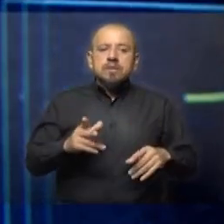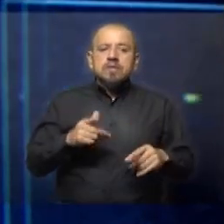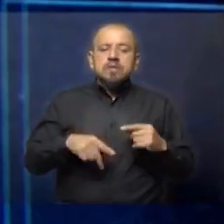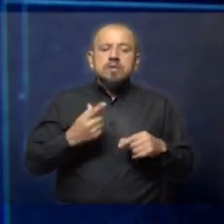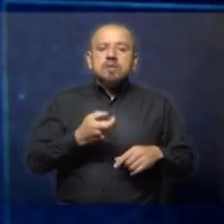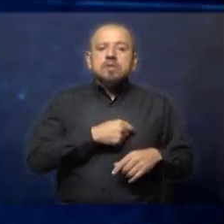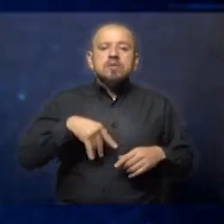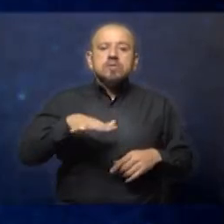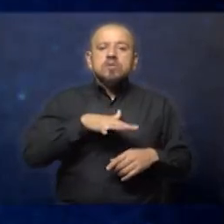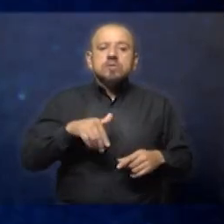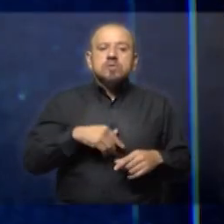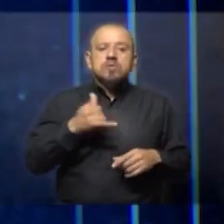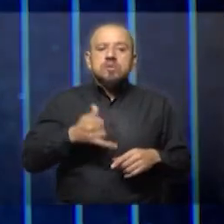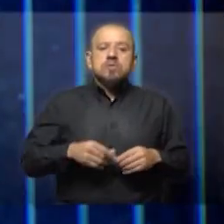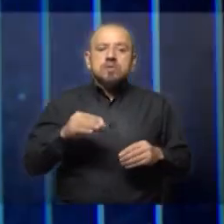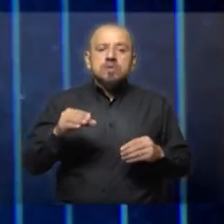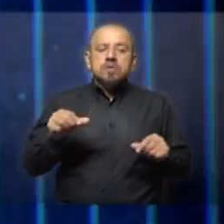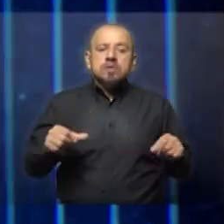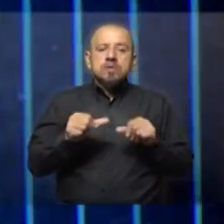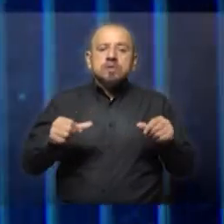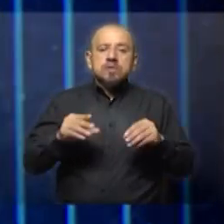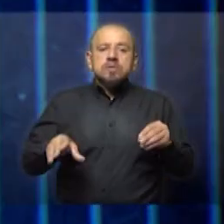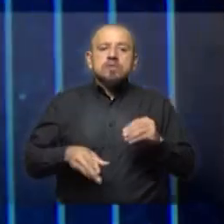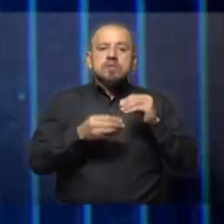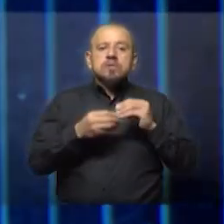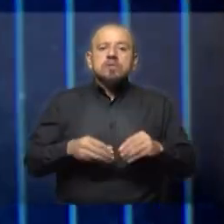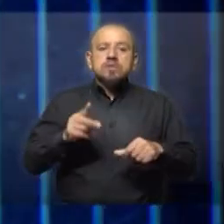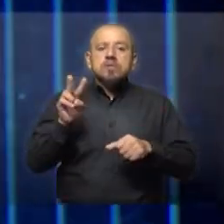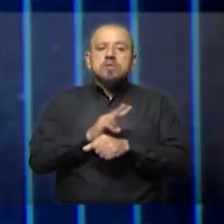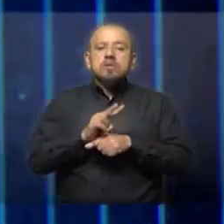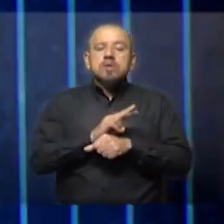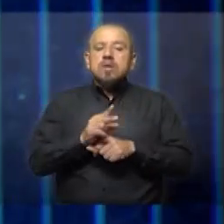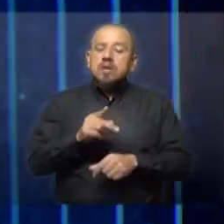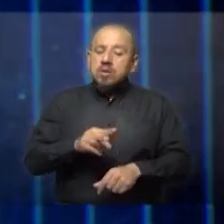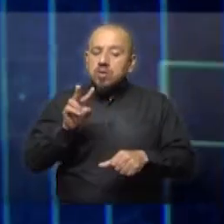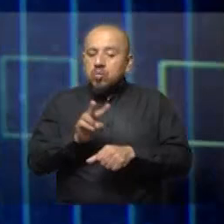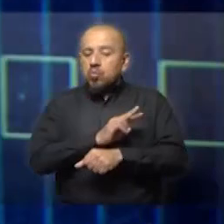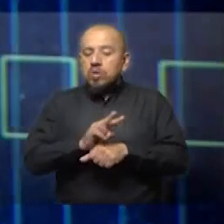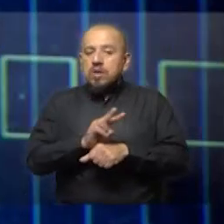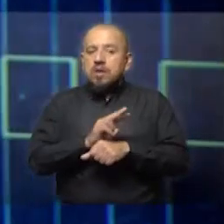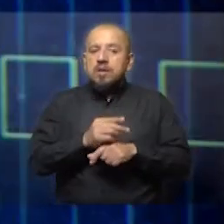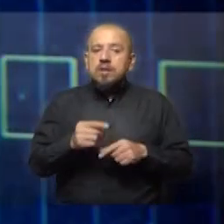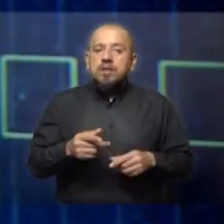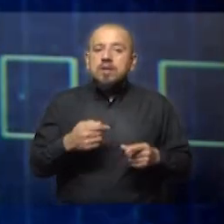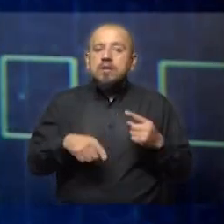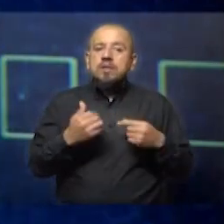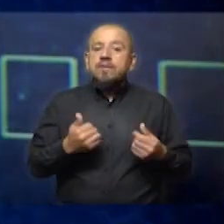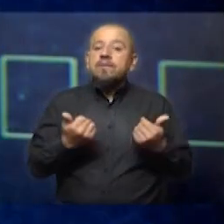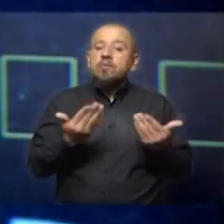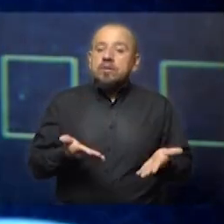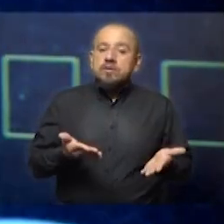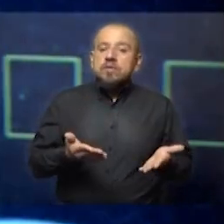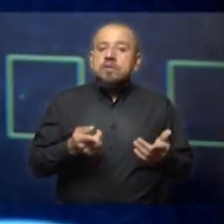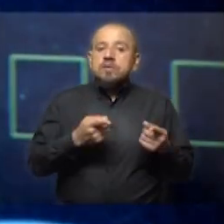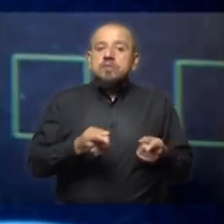sociedad lo que tiene que hacer es compensar a la mujer protegerla defenderla favorecerla en algunas circunstancias por